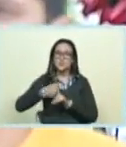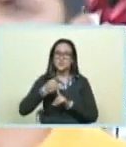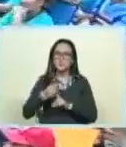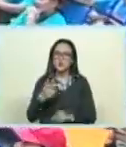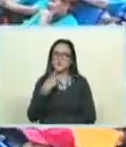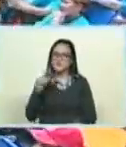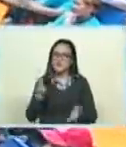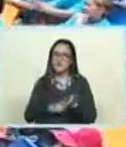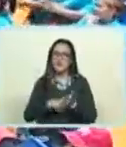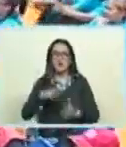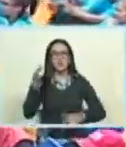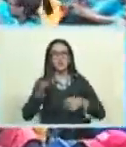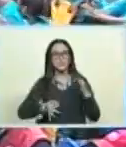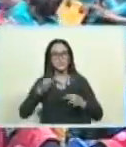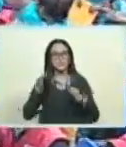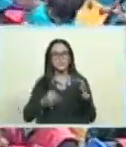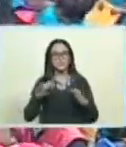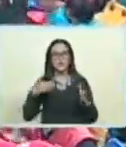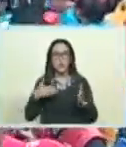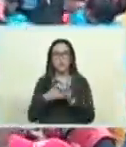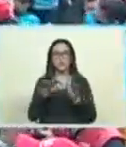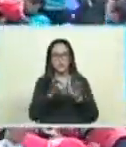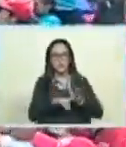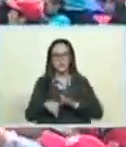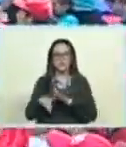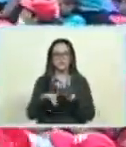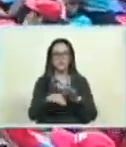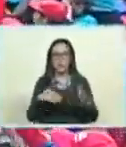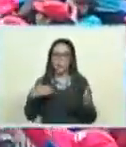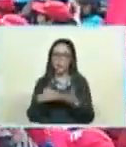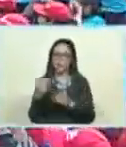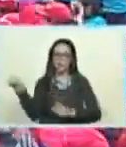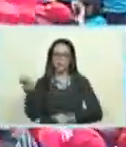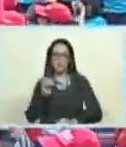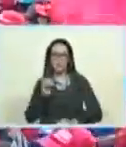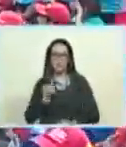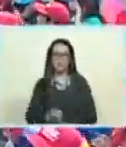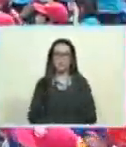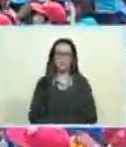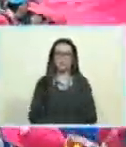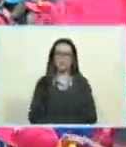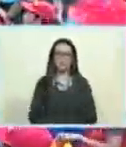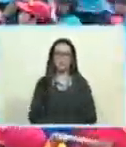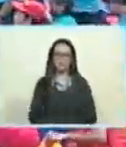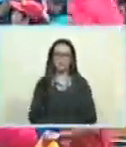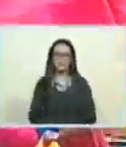la verdad, por la justicia, contra la corrupción, contra la traición.